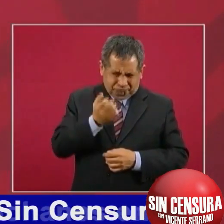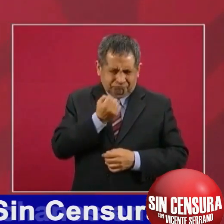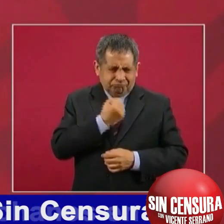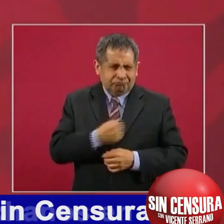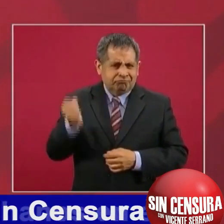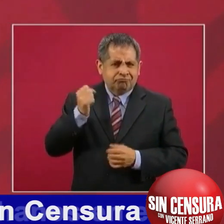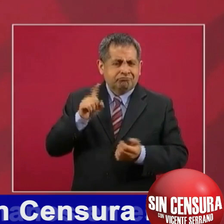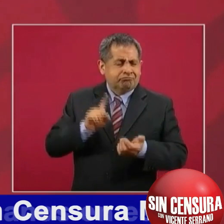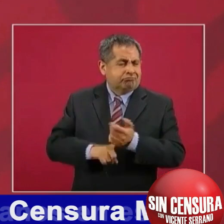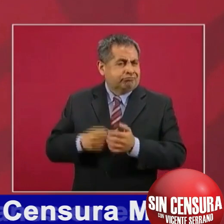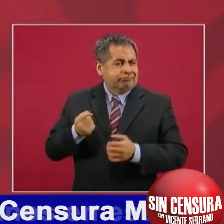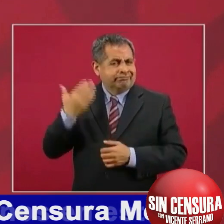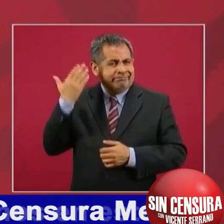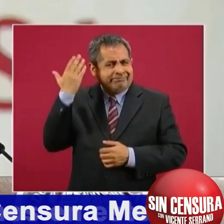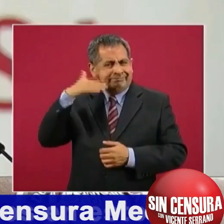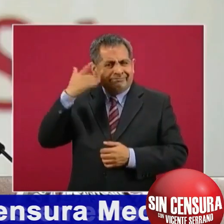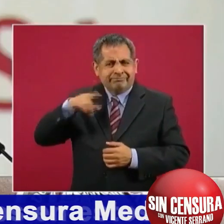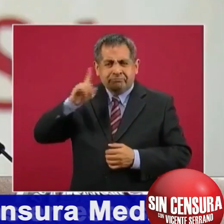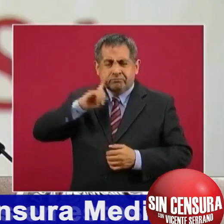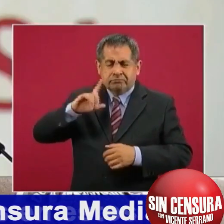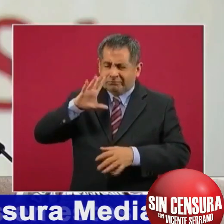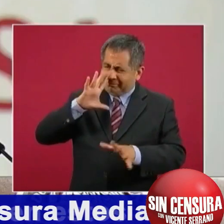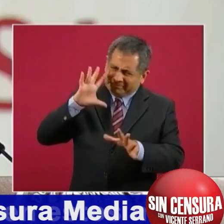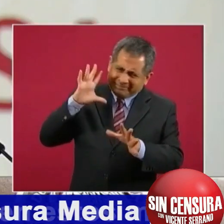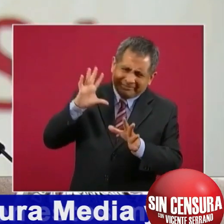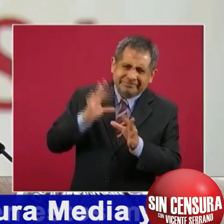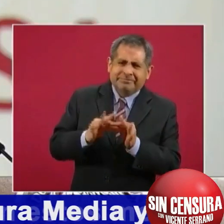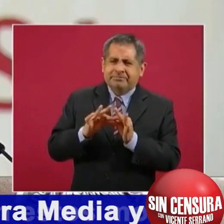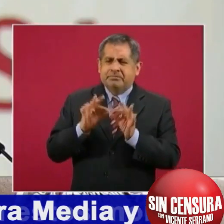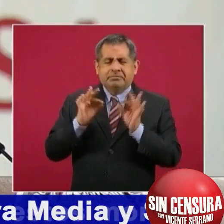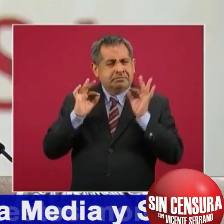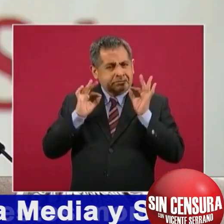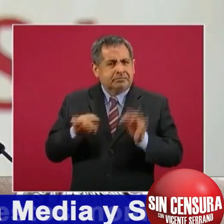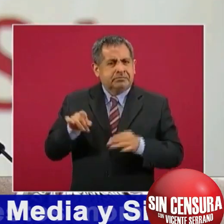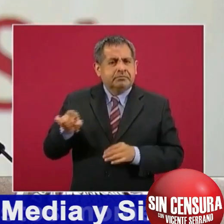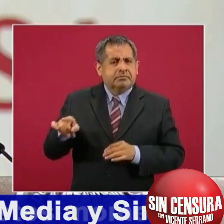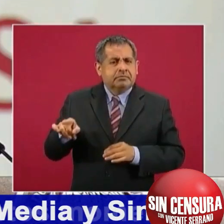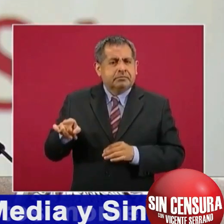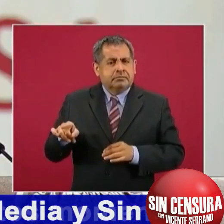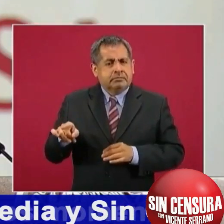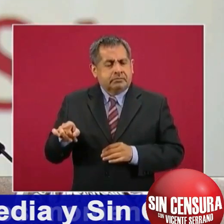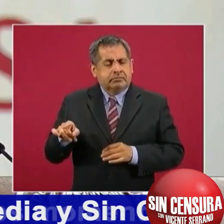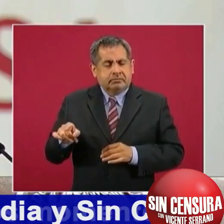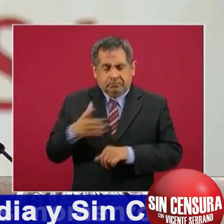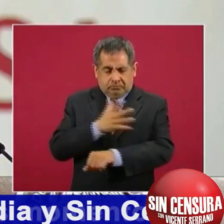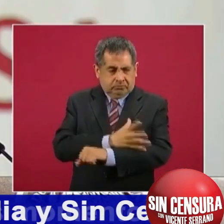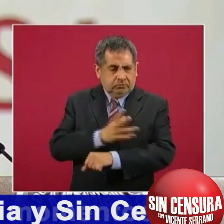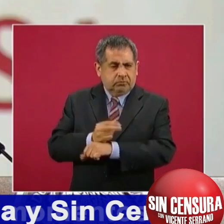muy eficaces, muy responsables y honestas.